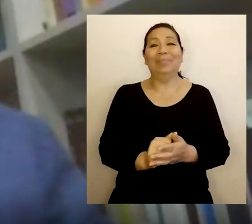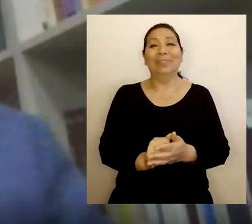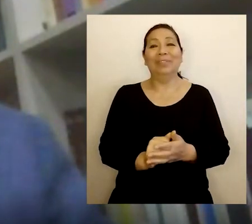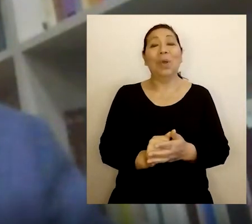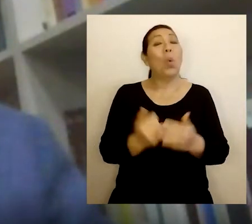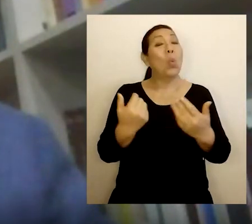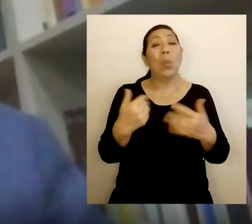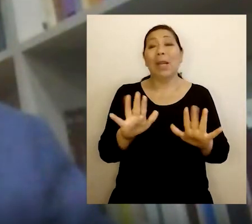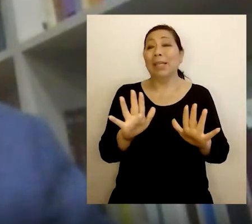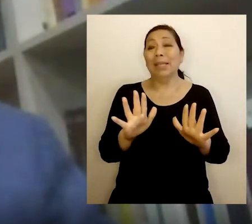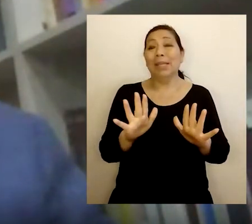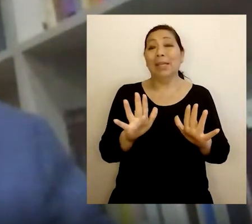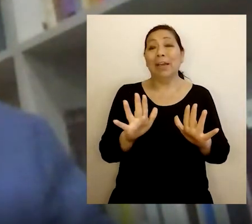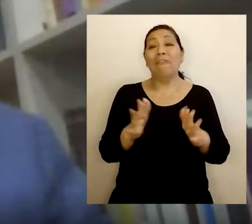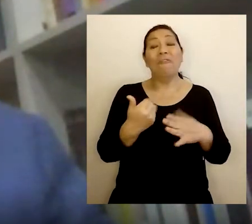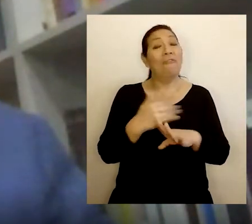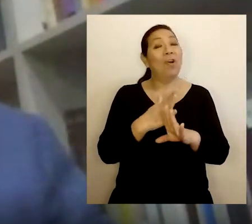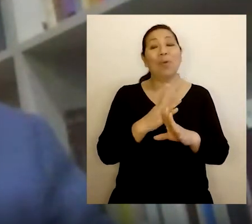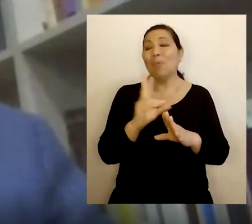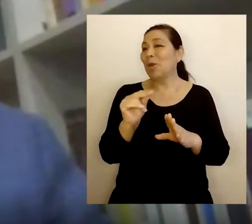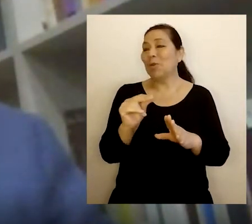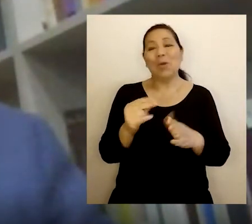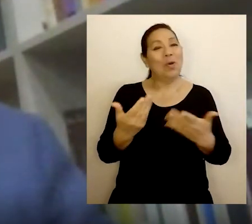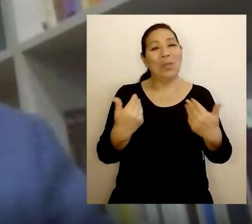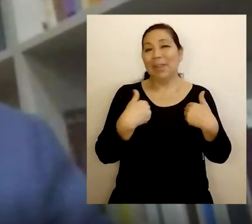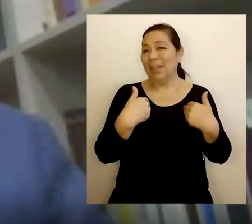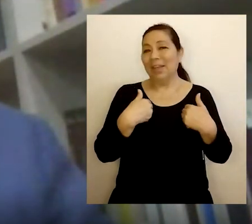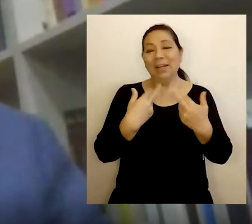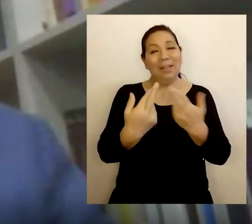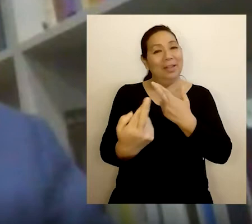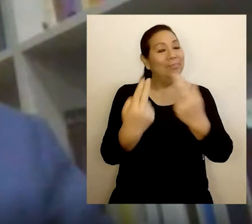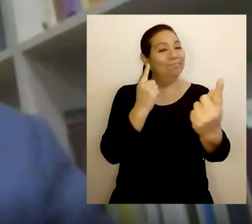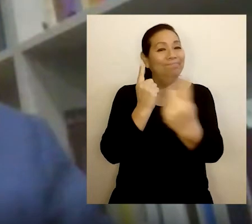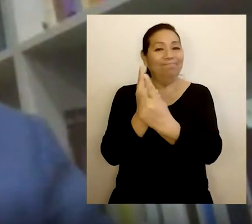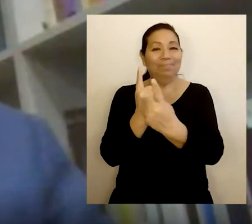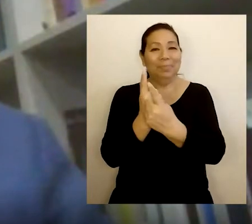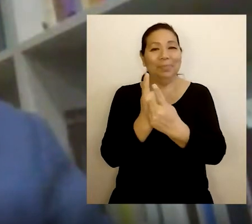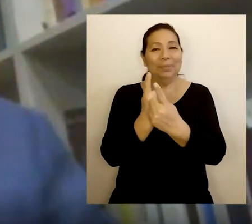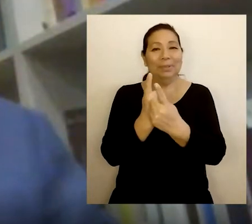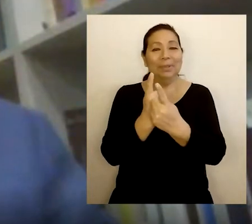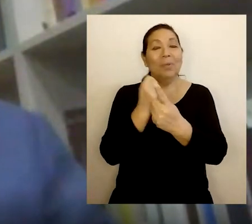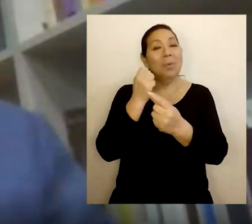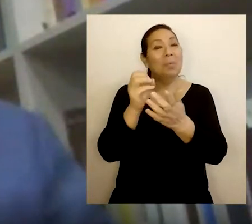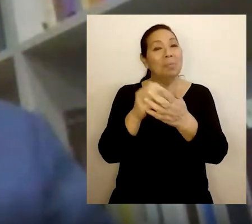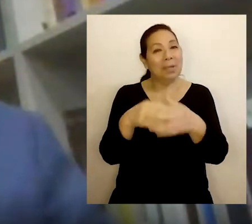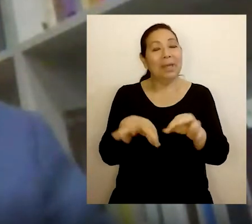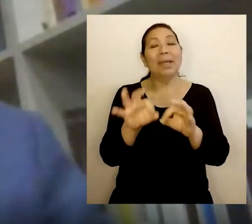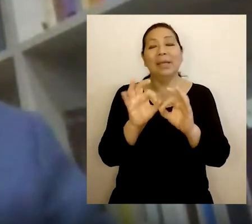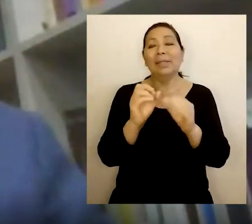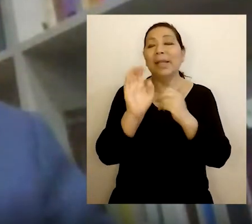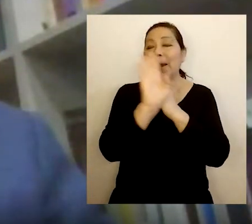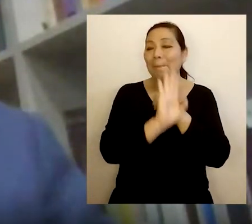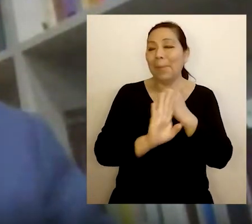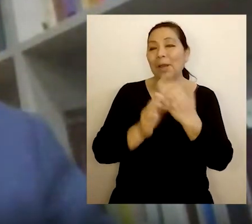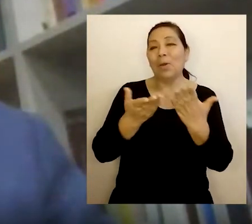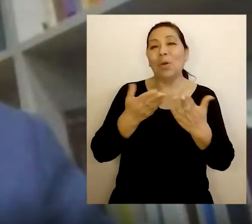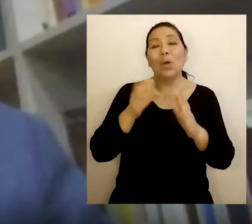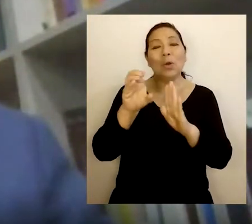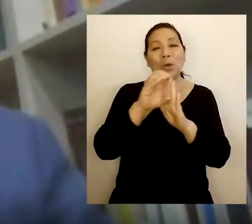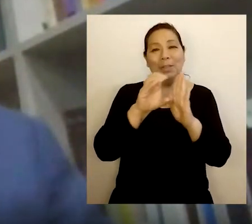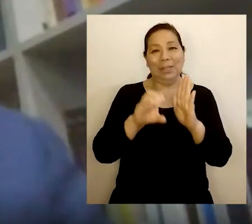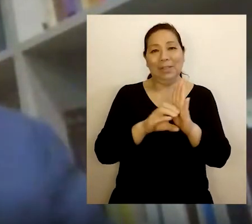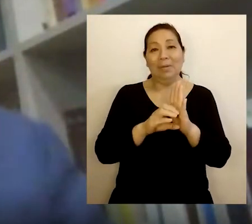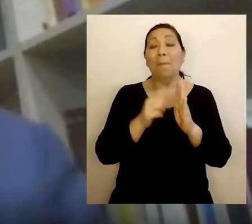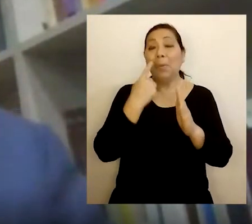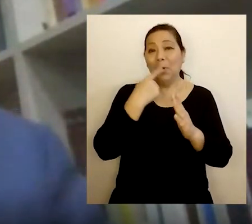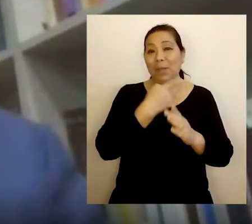o cualquier tipo de condición no tiene relación directa con derechos fundamentales que sean amparados en el ámbito constitucional.